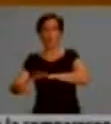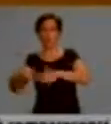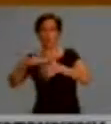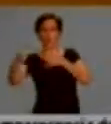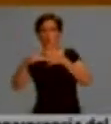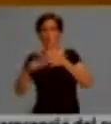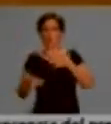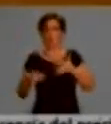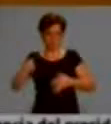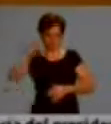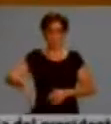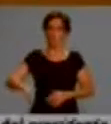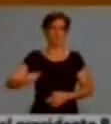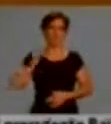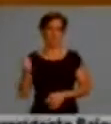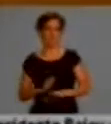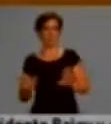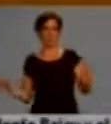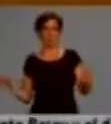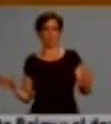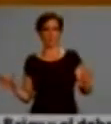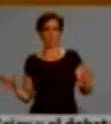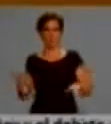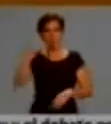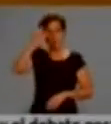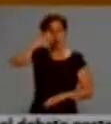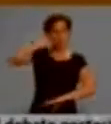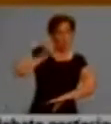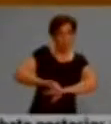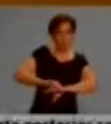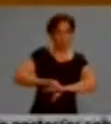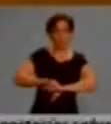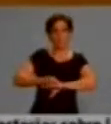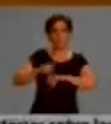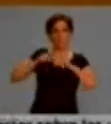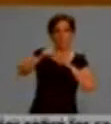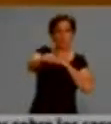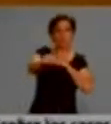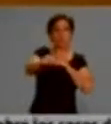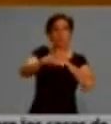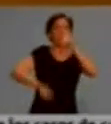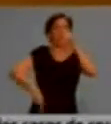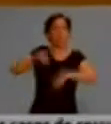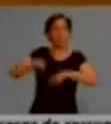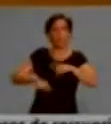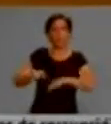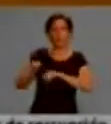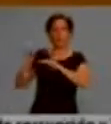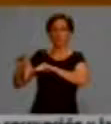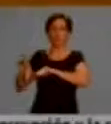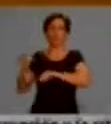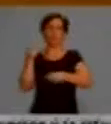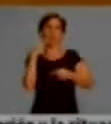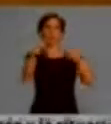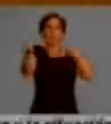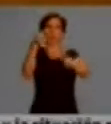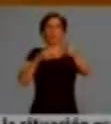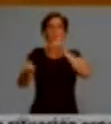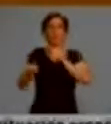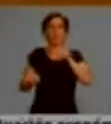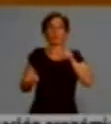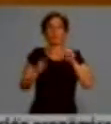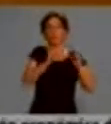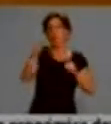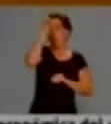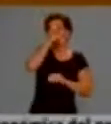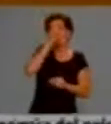sus falsedades. El juez determinará lo que proceda sobre cada una de las insinuaciones, pero ya